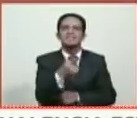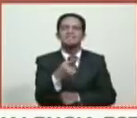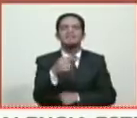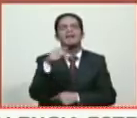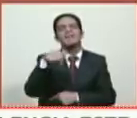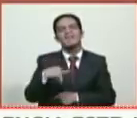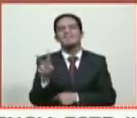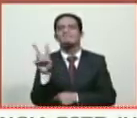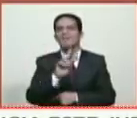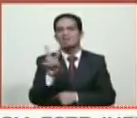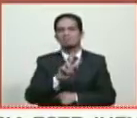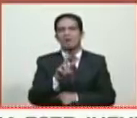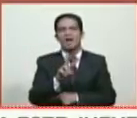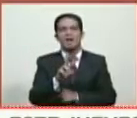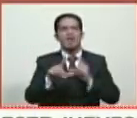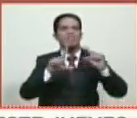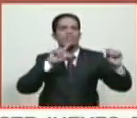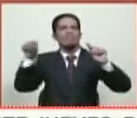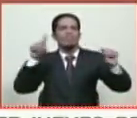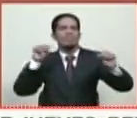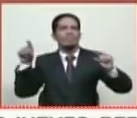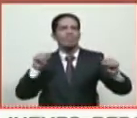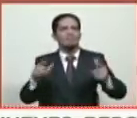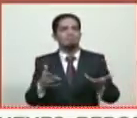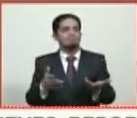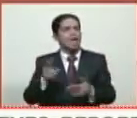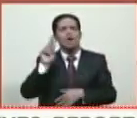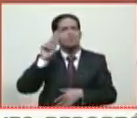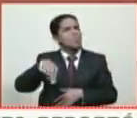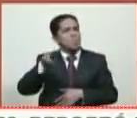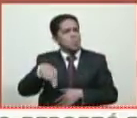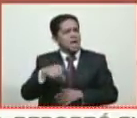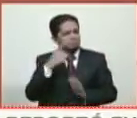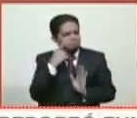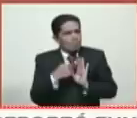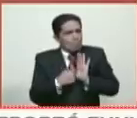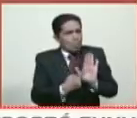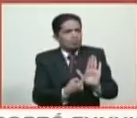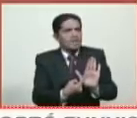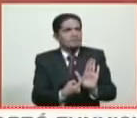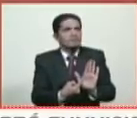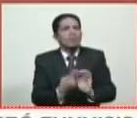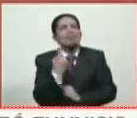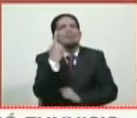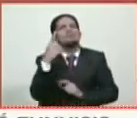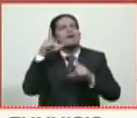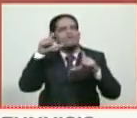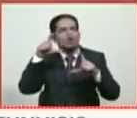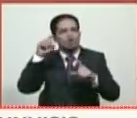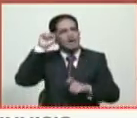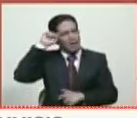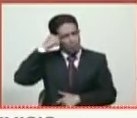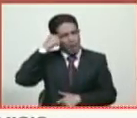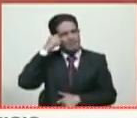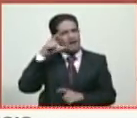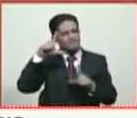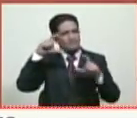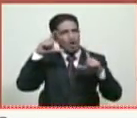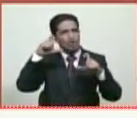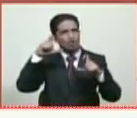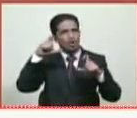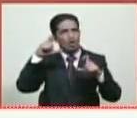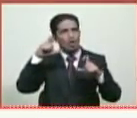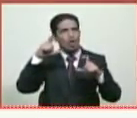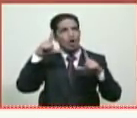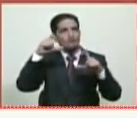masivo de venezolanos, etcétera, etcétera. Jamás pudieron mostrar sino una sola foto. ¿Ustedes se acuerdan cuál era la foto? La foto